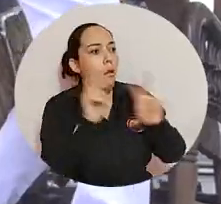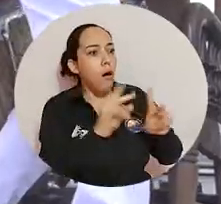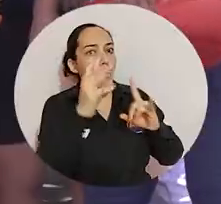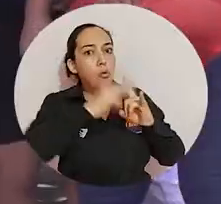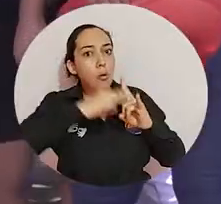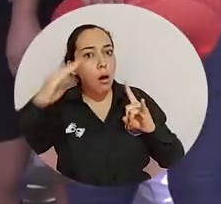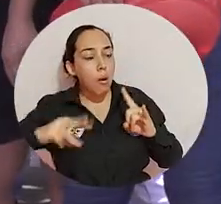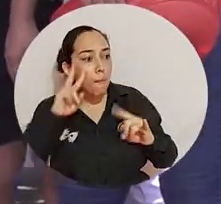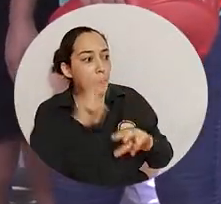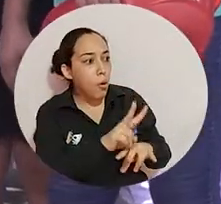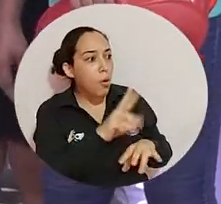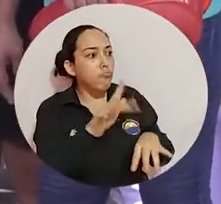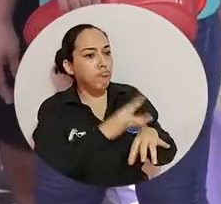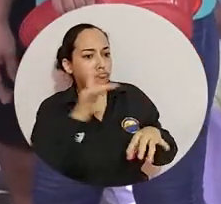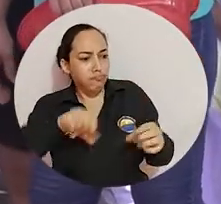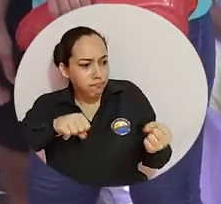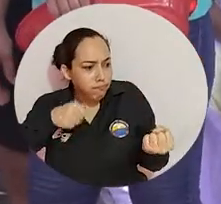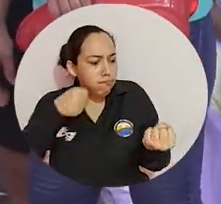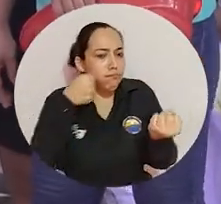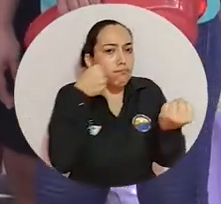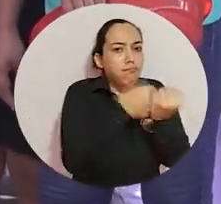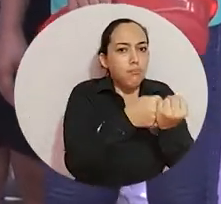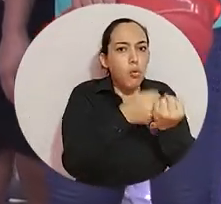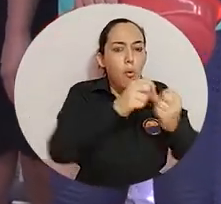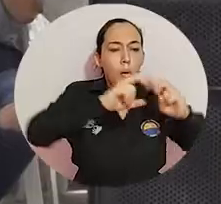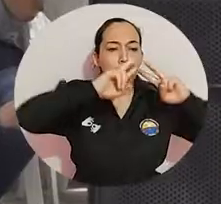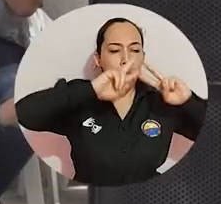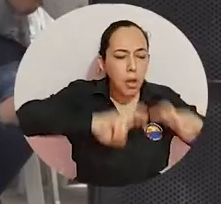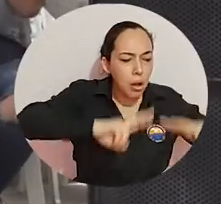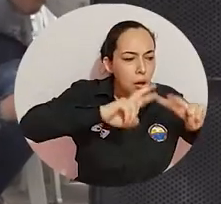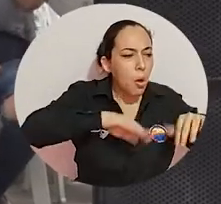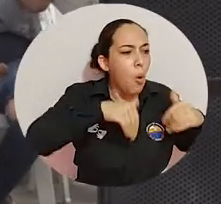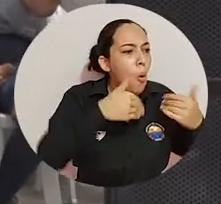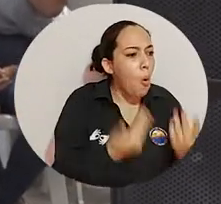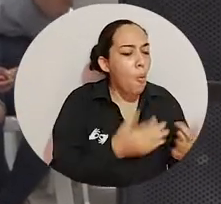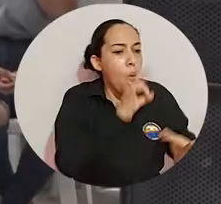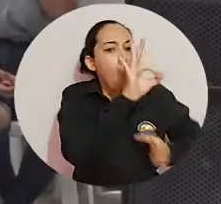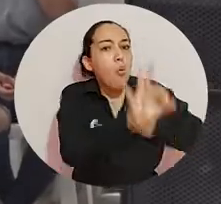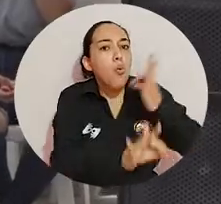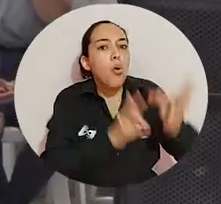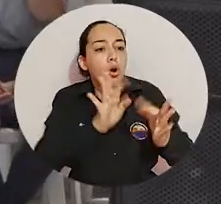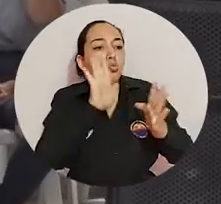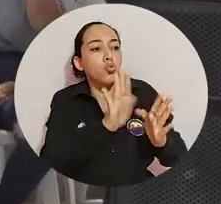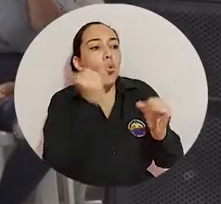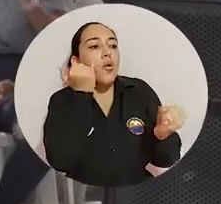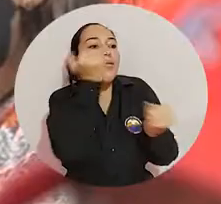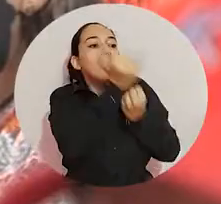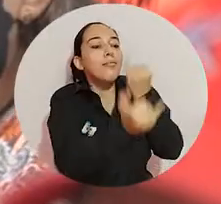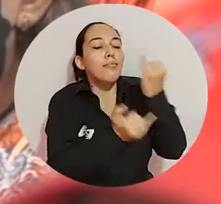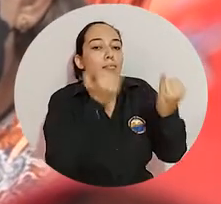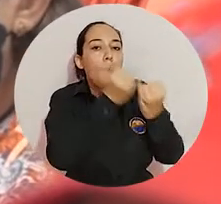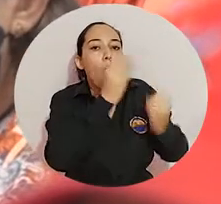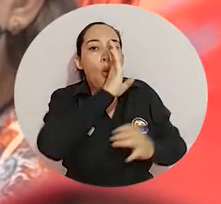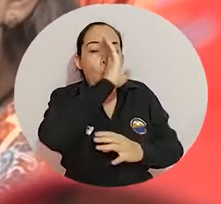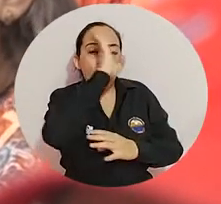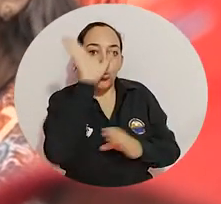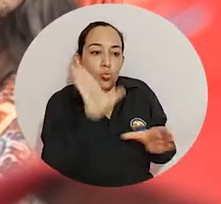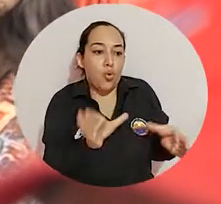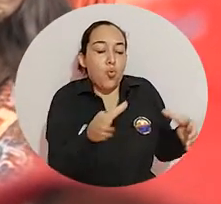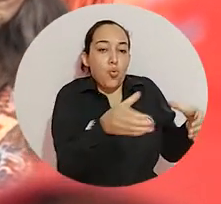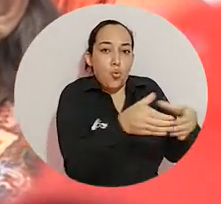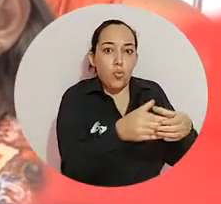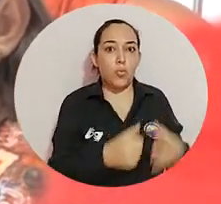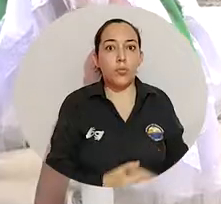del Magdalena ha brindado todo su apoyo mediante trabajos de investigación en aras de proteger la identidad y costumbres de esta